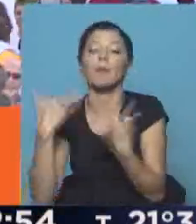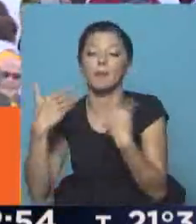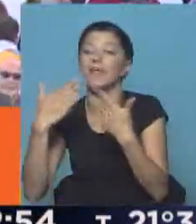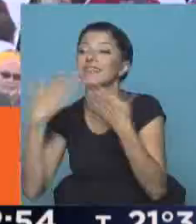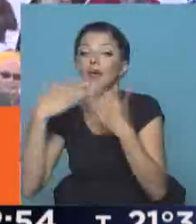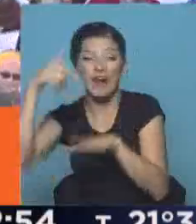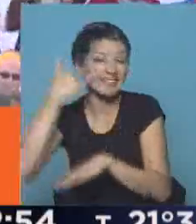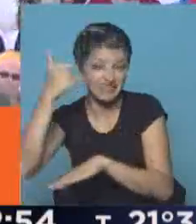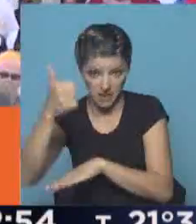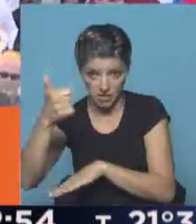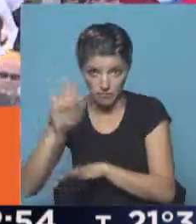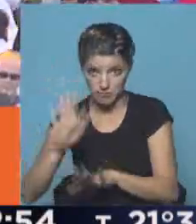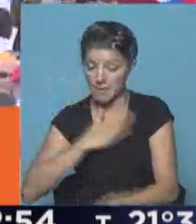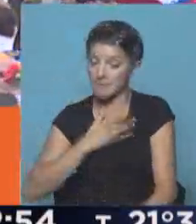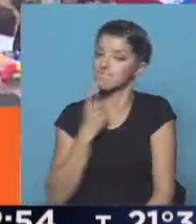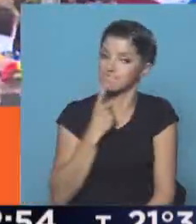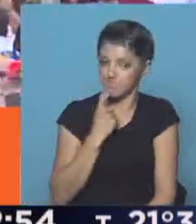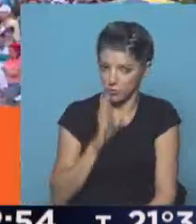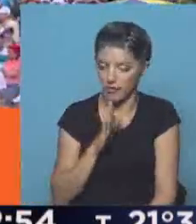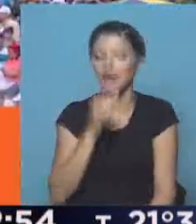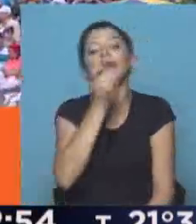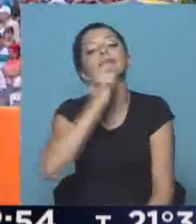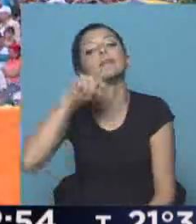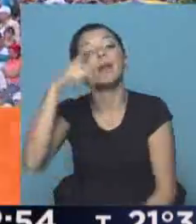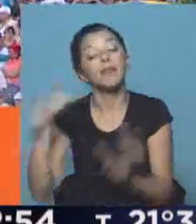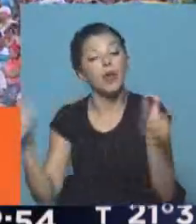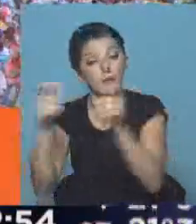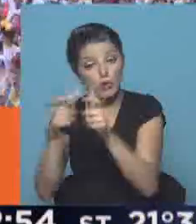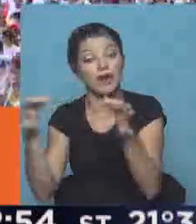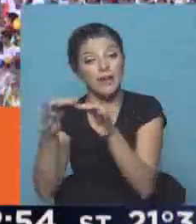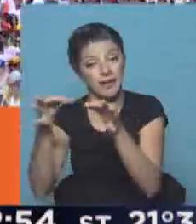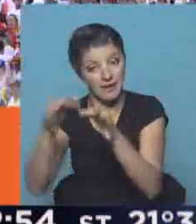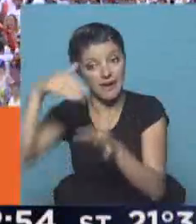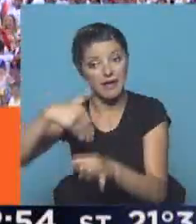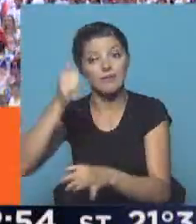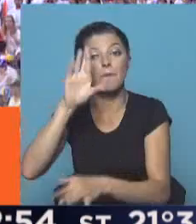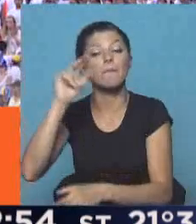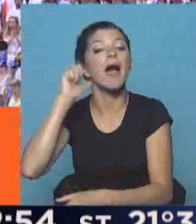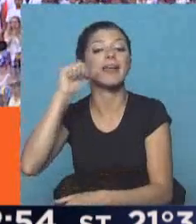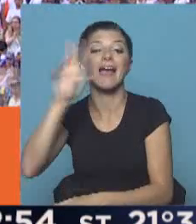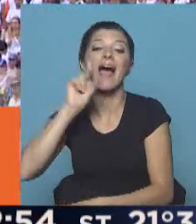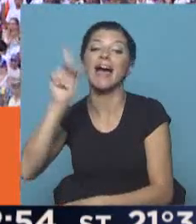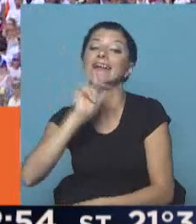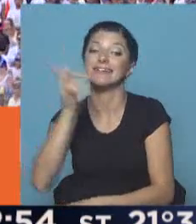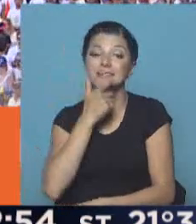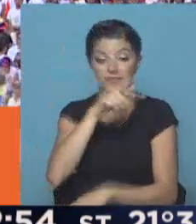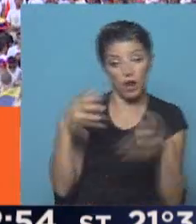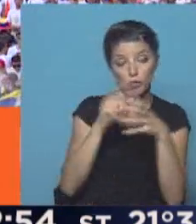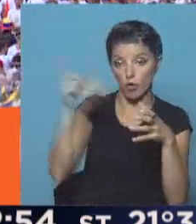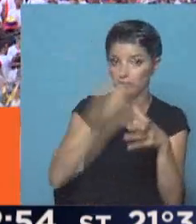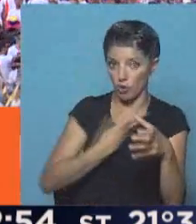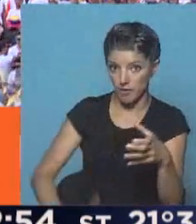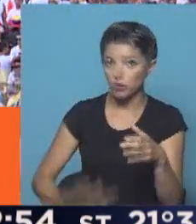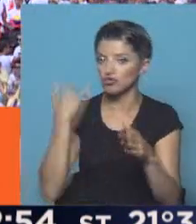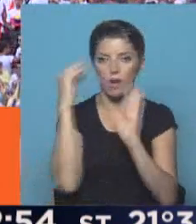inmediato. Es decir, mañana, si se da la reunión en Margarita, la oposición va con ciertas condiciones antes de ponerse a